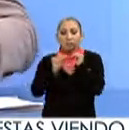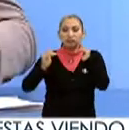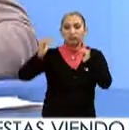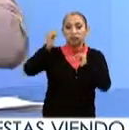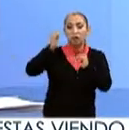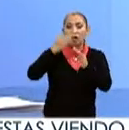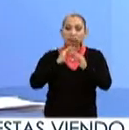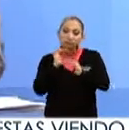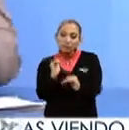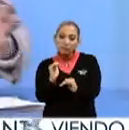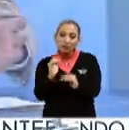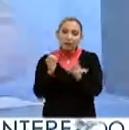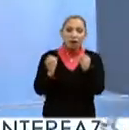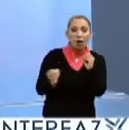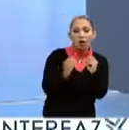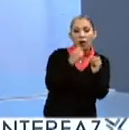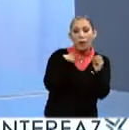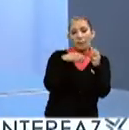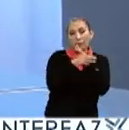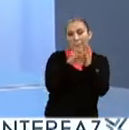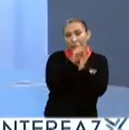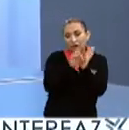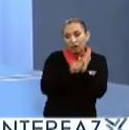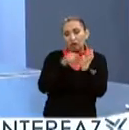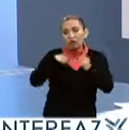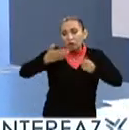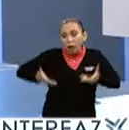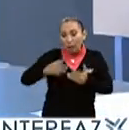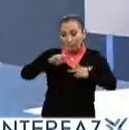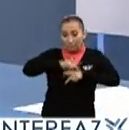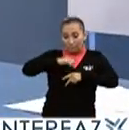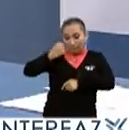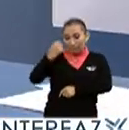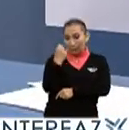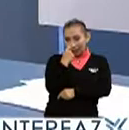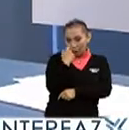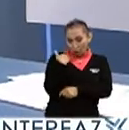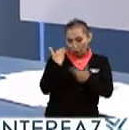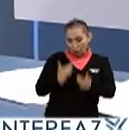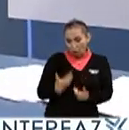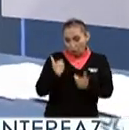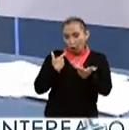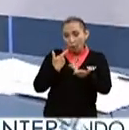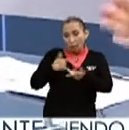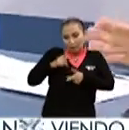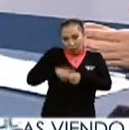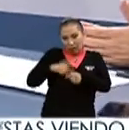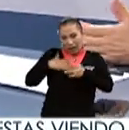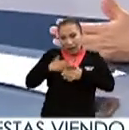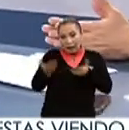saltarme o no esas metodologías y ser yo mismo el que impulse desde mi propio ser, mi propia personalidad,